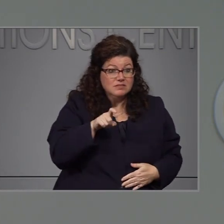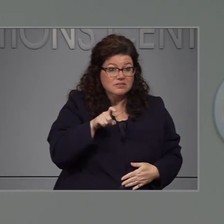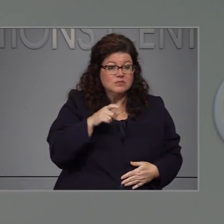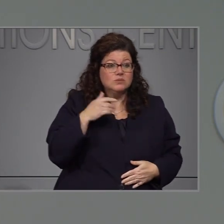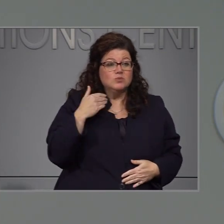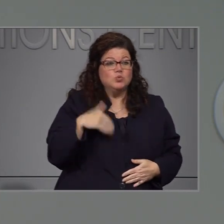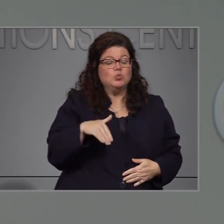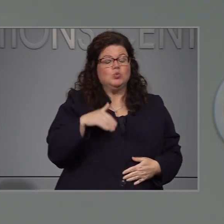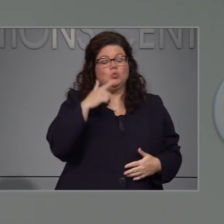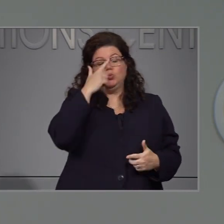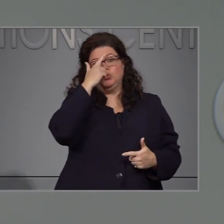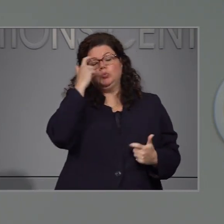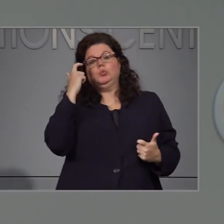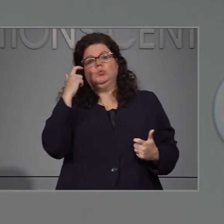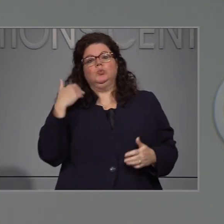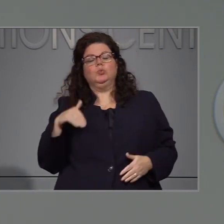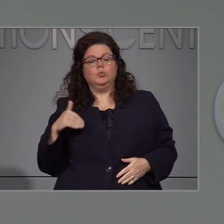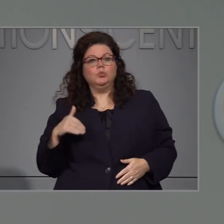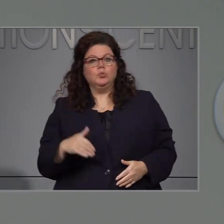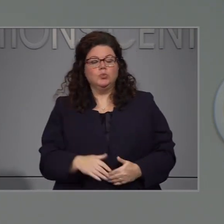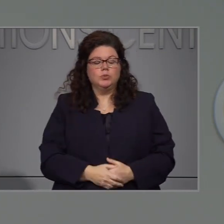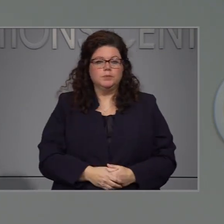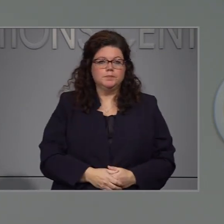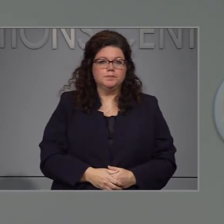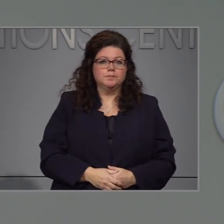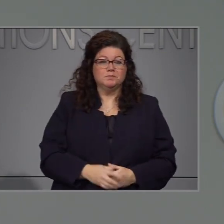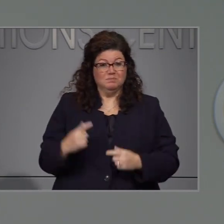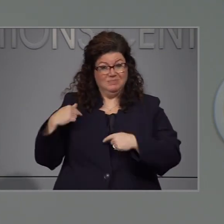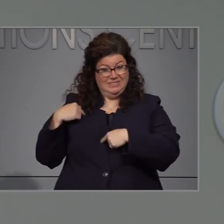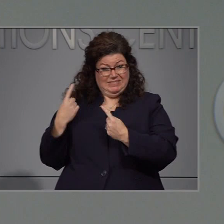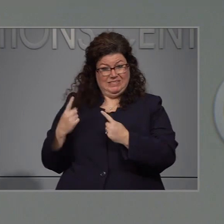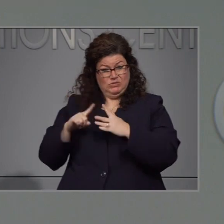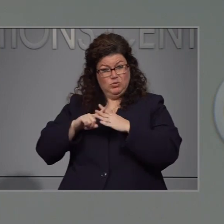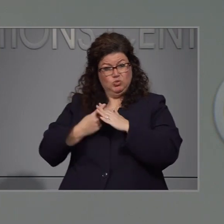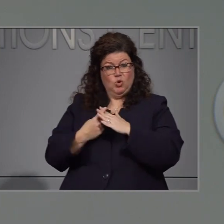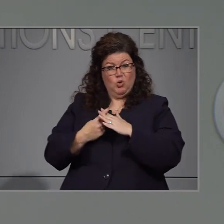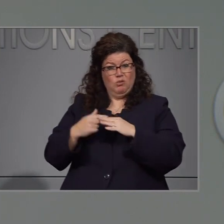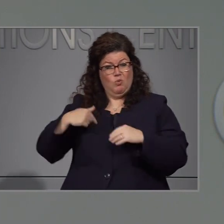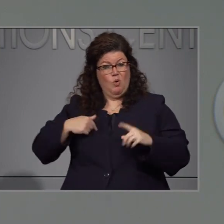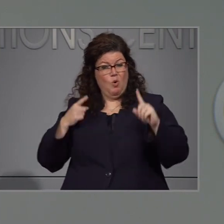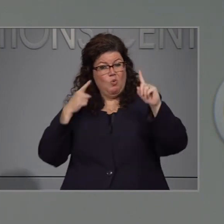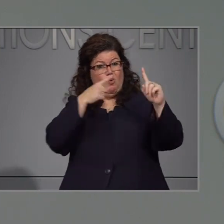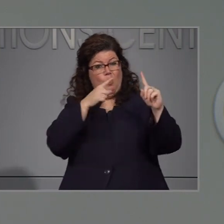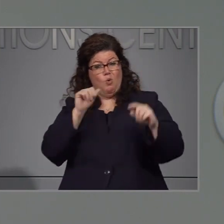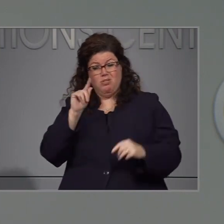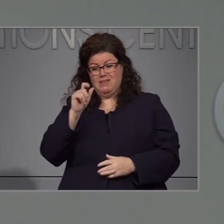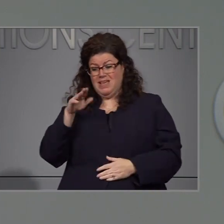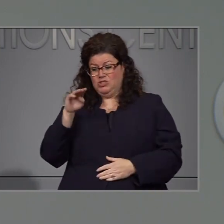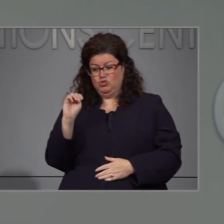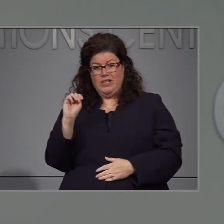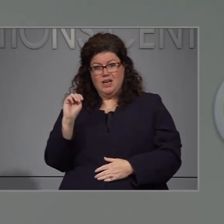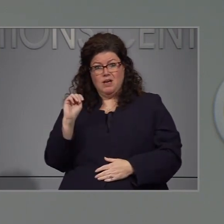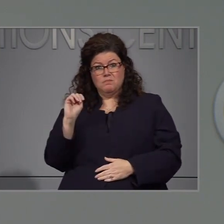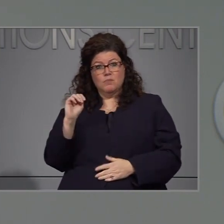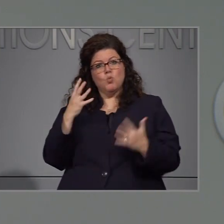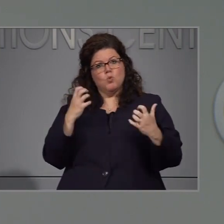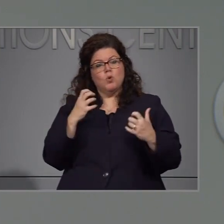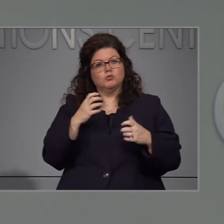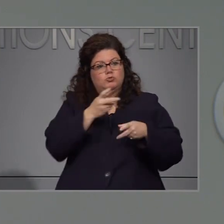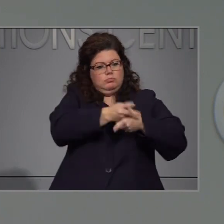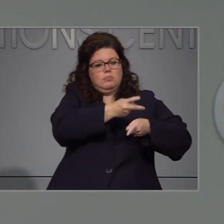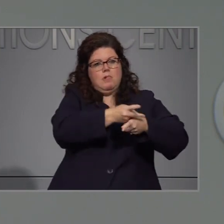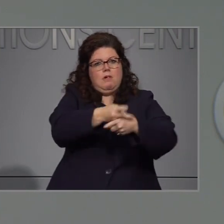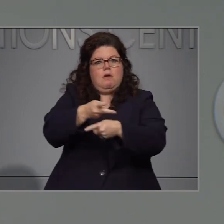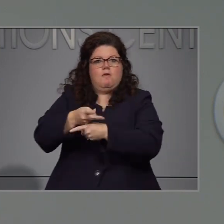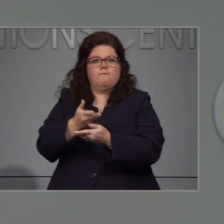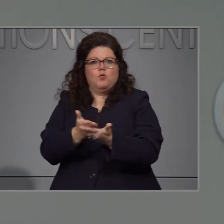que nunca olvidaré. Desde el principio de esta pandemia, la misión de Atrium Health de cuidar a todos